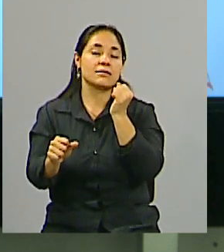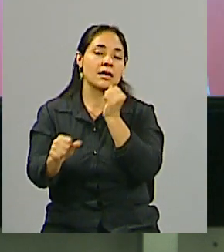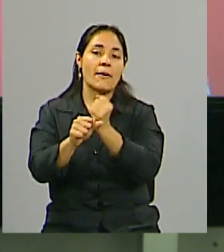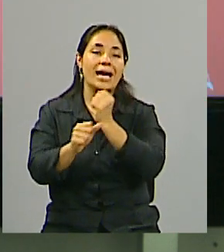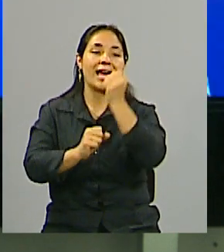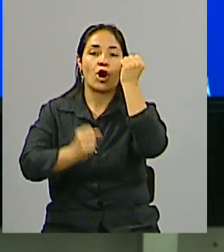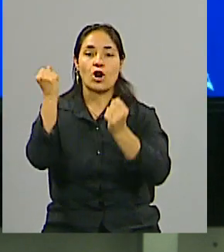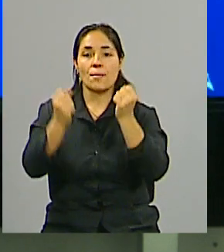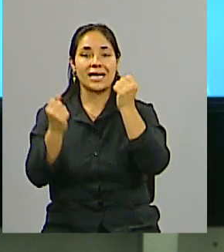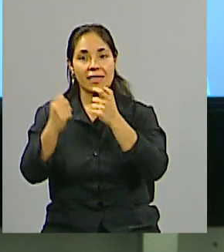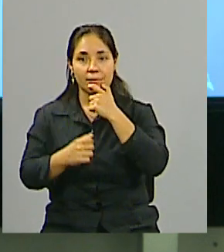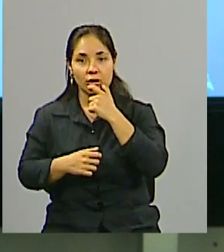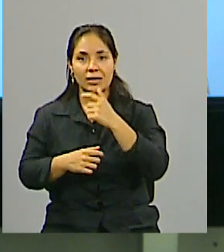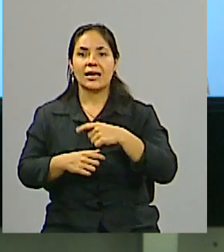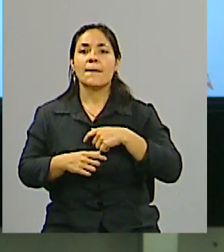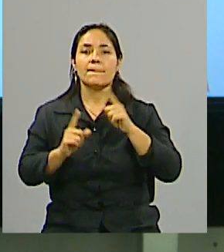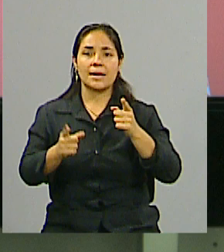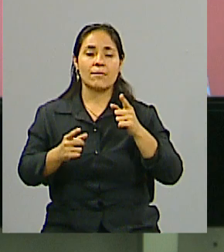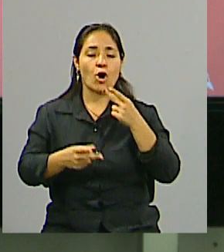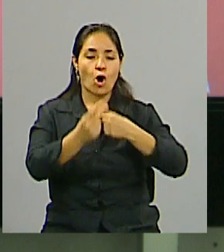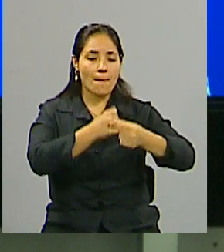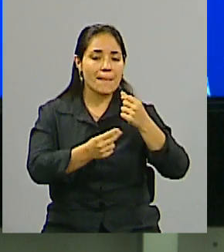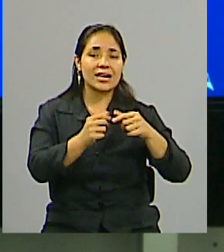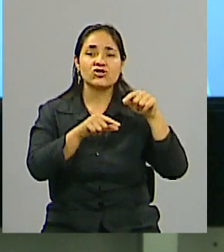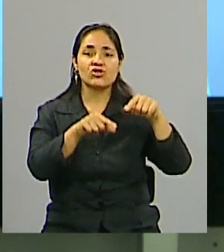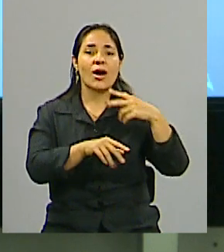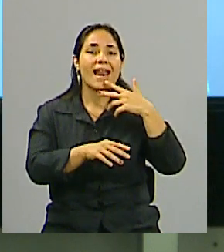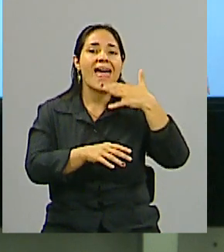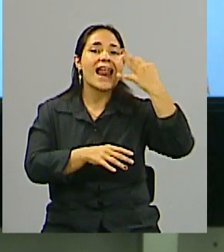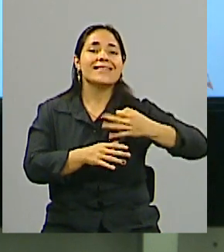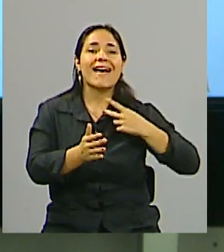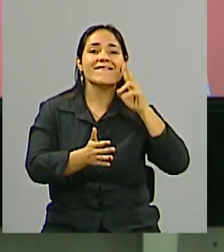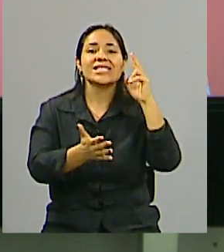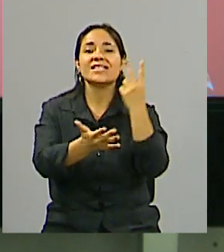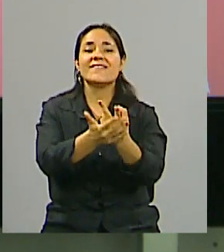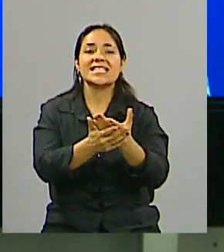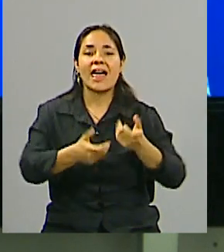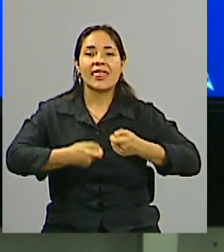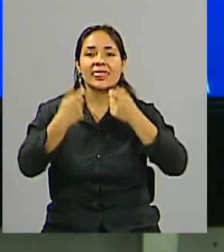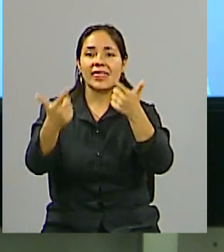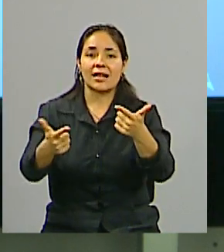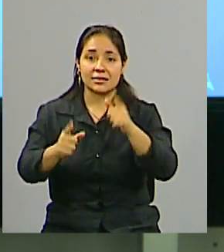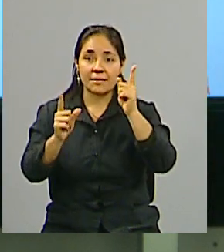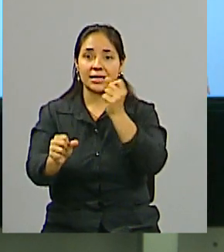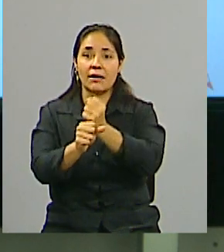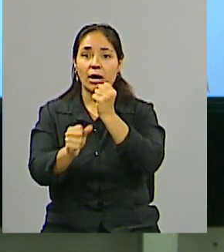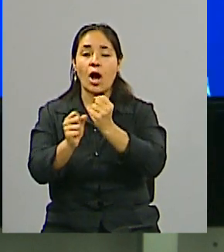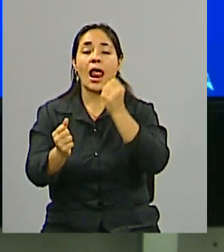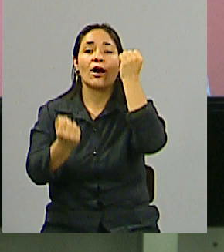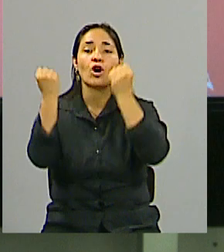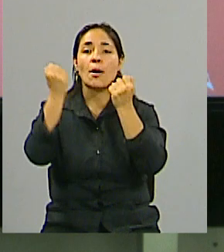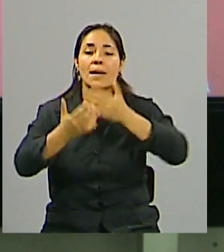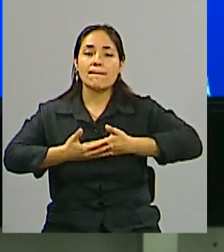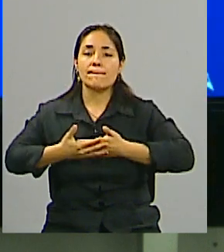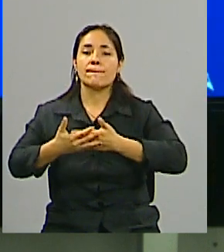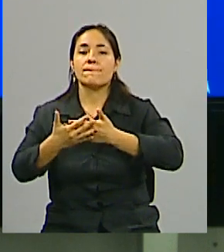y quisimos visibilizar las realidades del comercio, quisimos visibilizar las realidades de el trabajo en la economía popular,